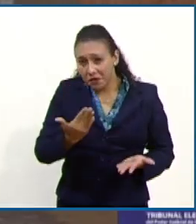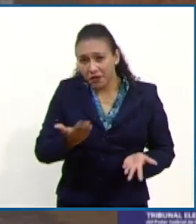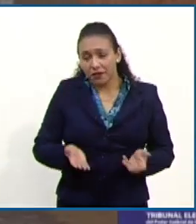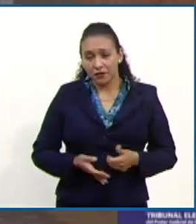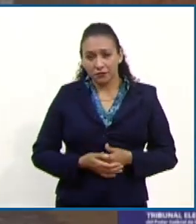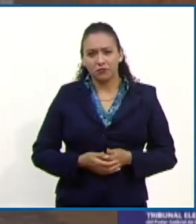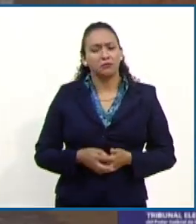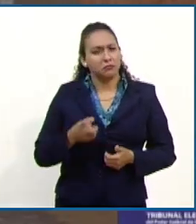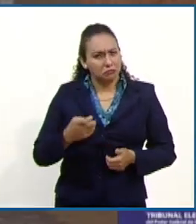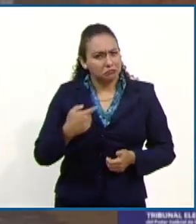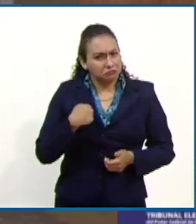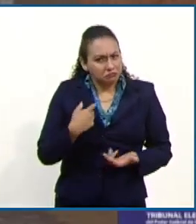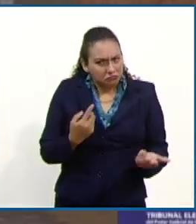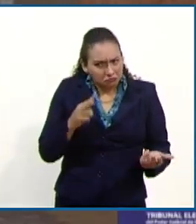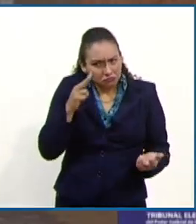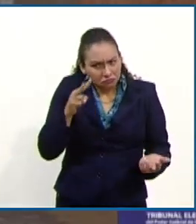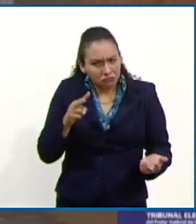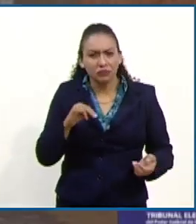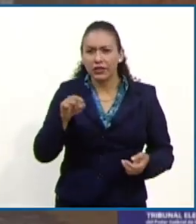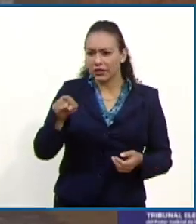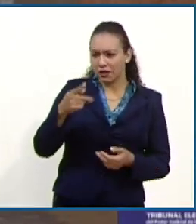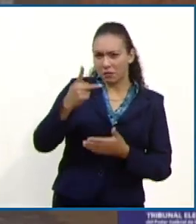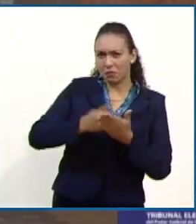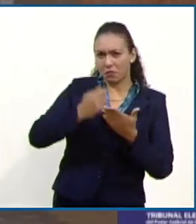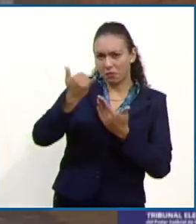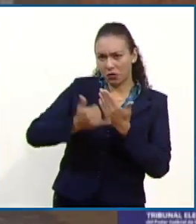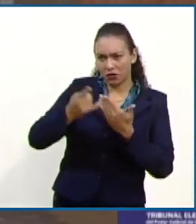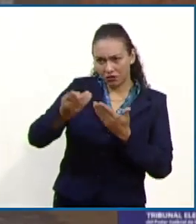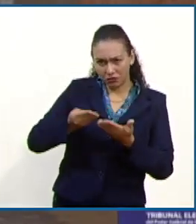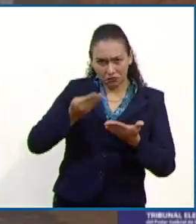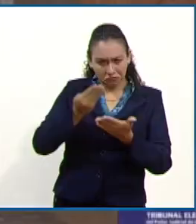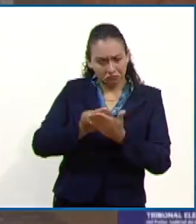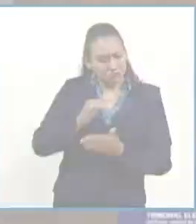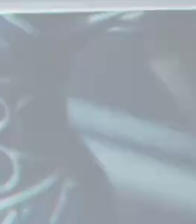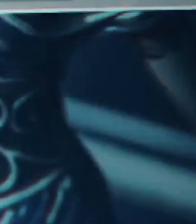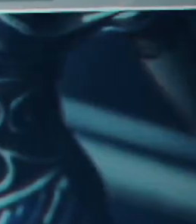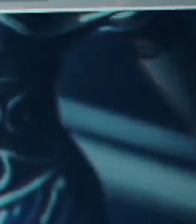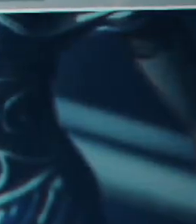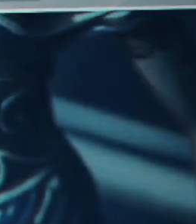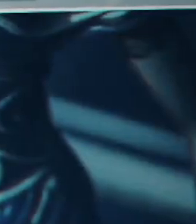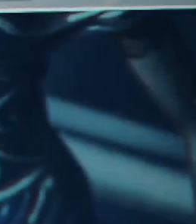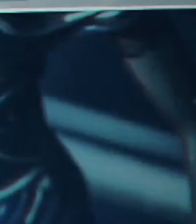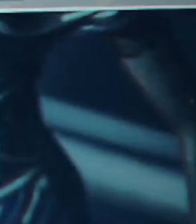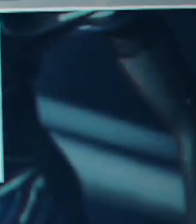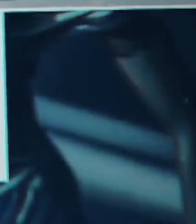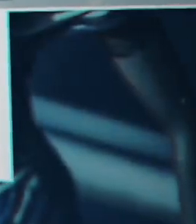yo comparto plenamente el proyecto sometido a nuestra consideración.